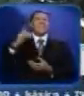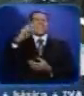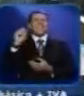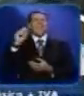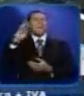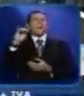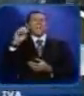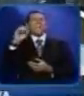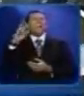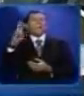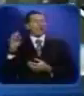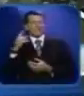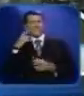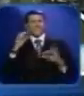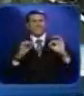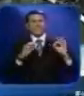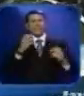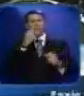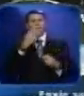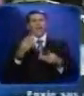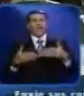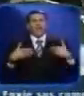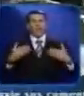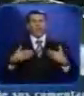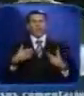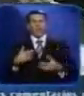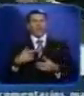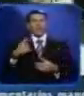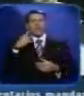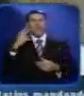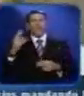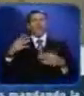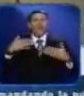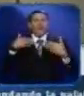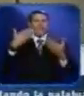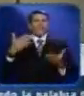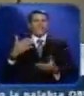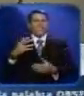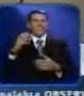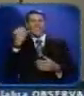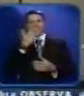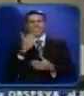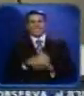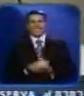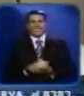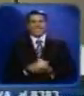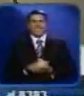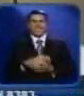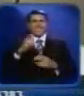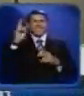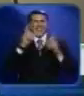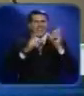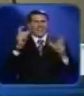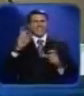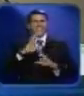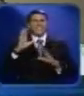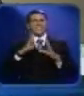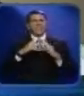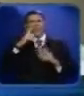invitados, le harán pasar una noche llena de mucho buen humor que solo le ofrece su Radio Rochela. Es algo de tradición, ya la gente todos los años lo